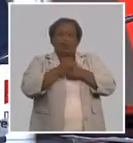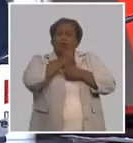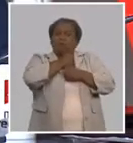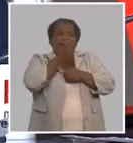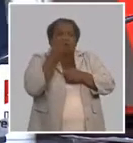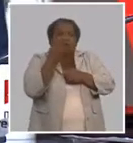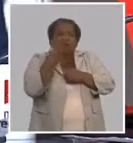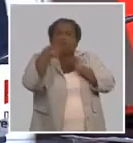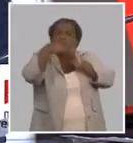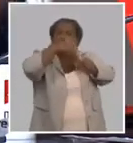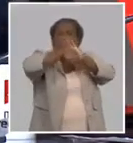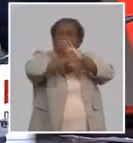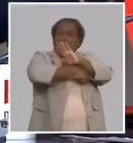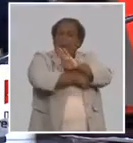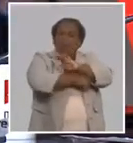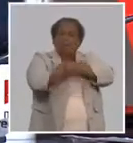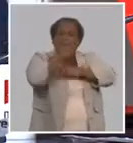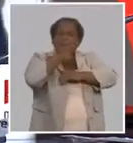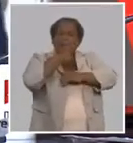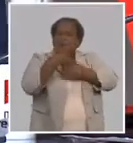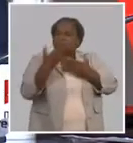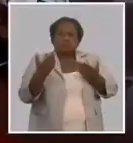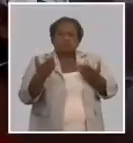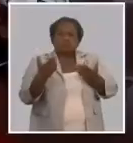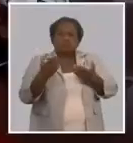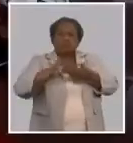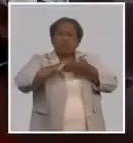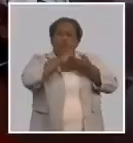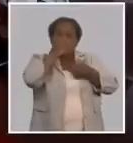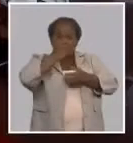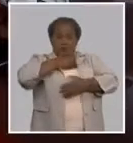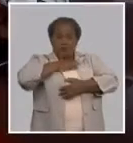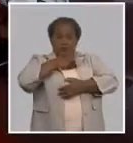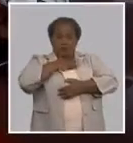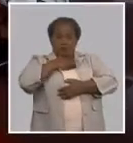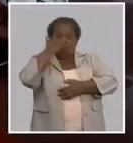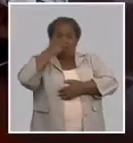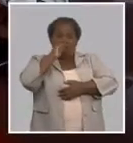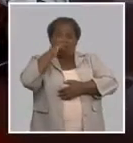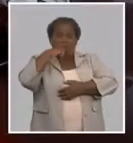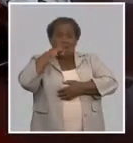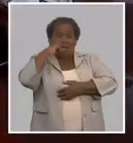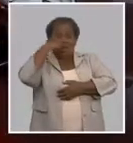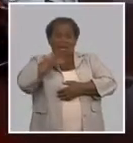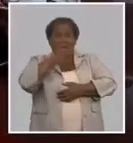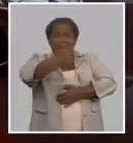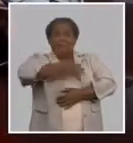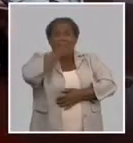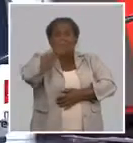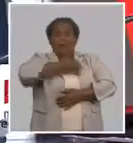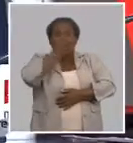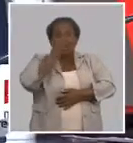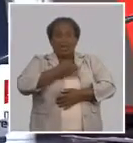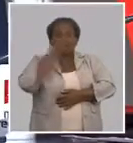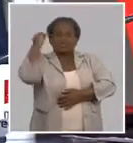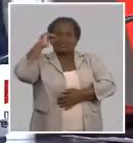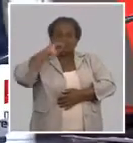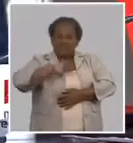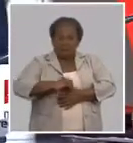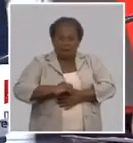más porque nuestro colega de la aduana va a profundizar en esta temática además domina al